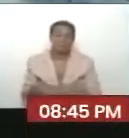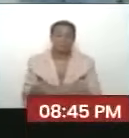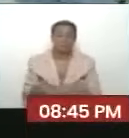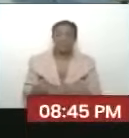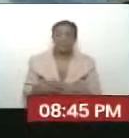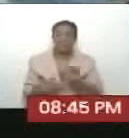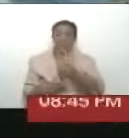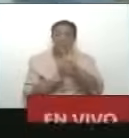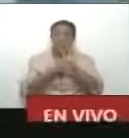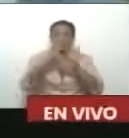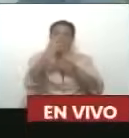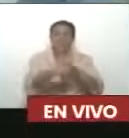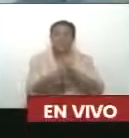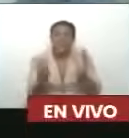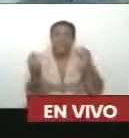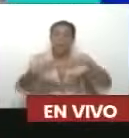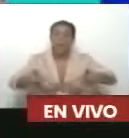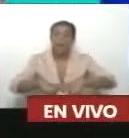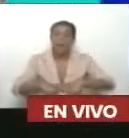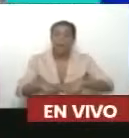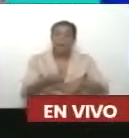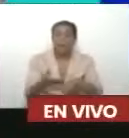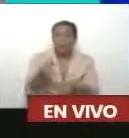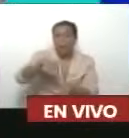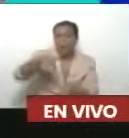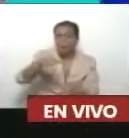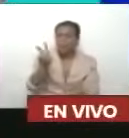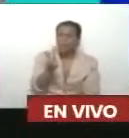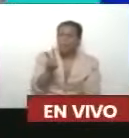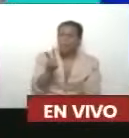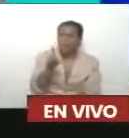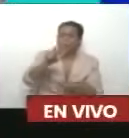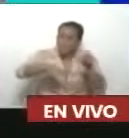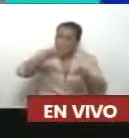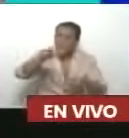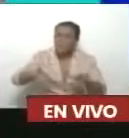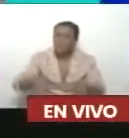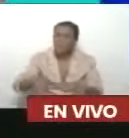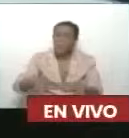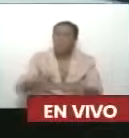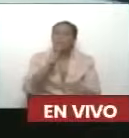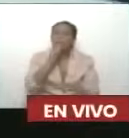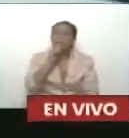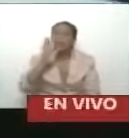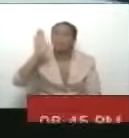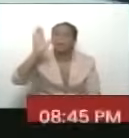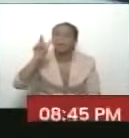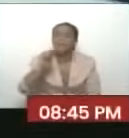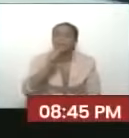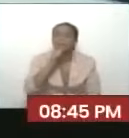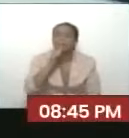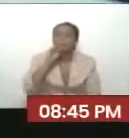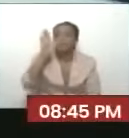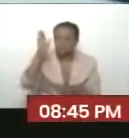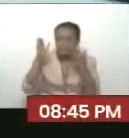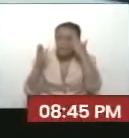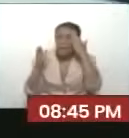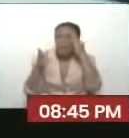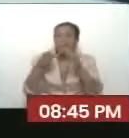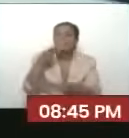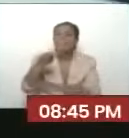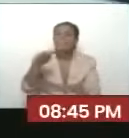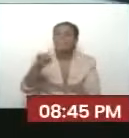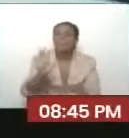5 consensos. Y alguien en Venezuela puede decir que levante la mano la